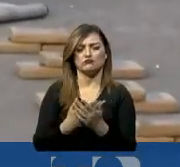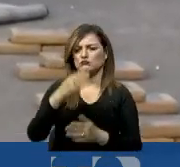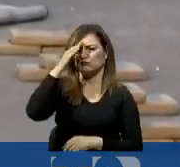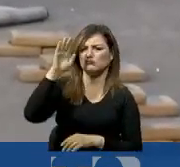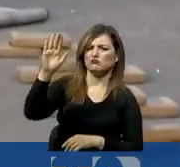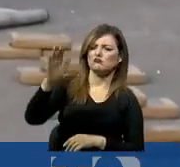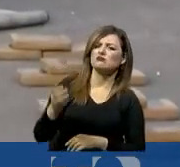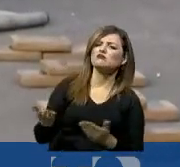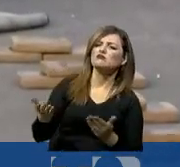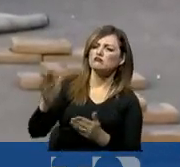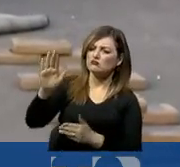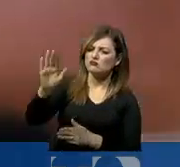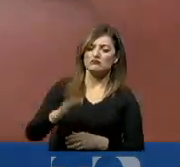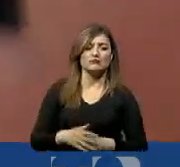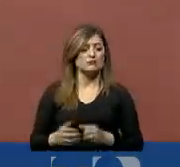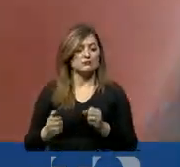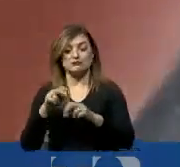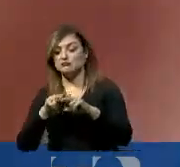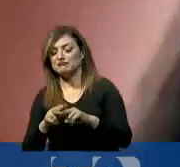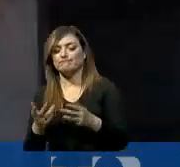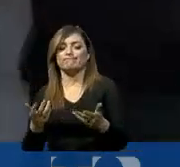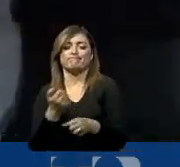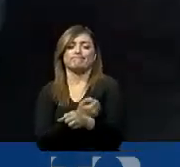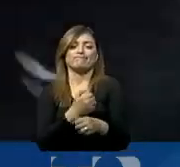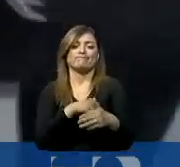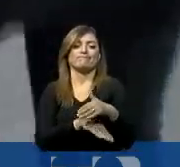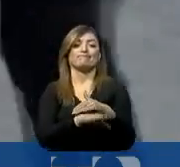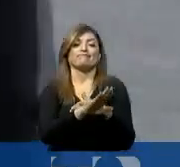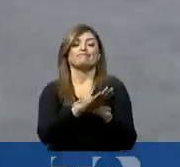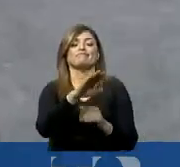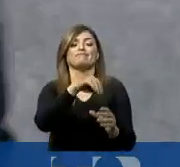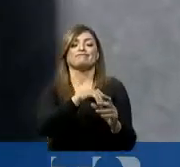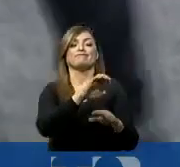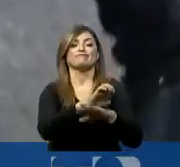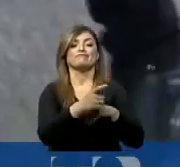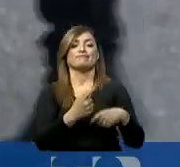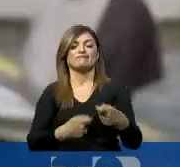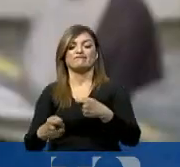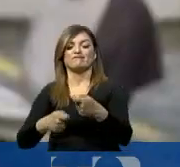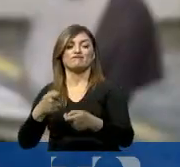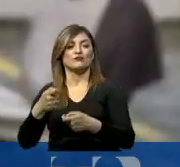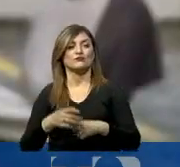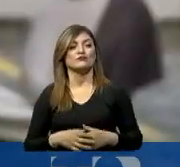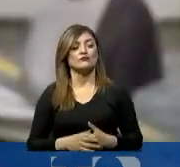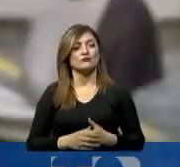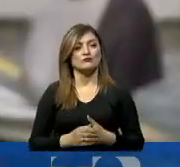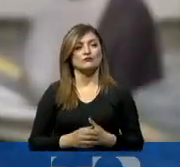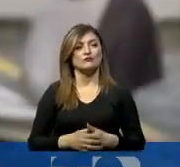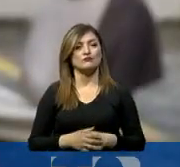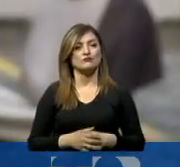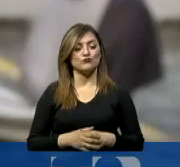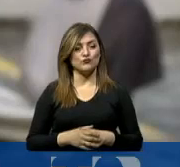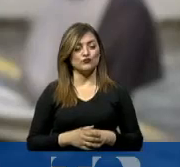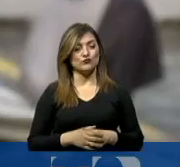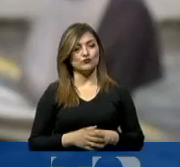en el centro y el litoral del país, donde iba a ser comercializado a través del microexpendio. Se procede a verificar de